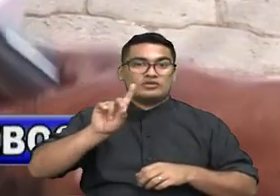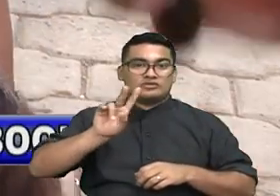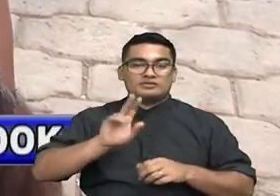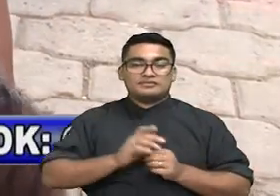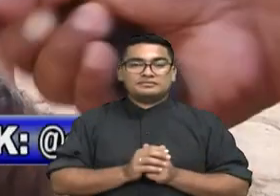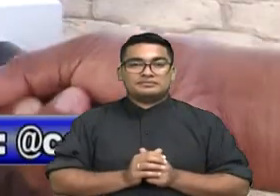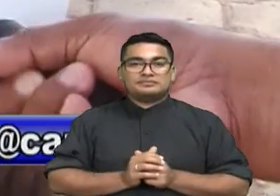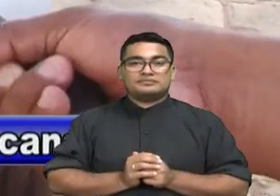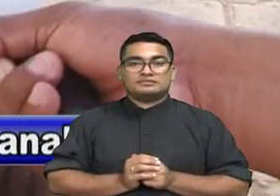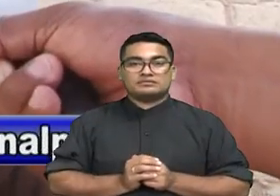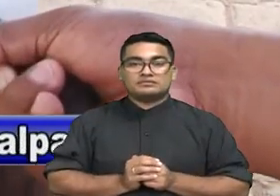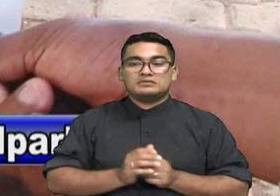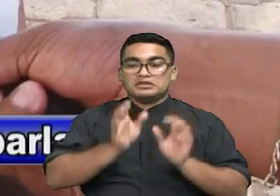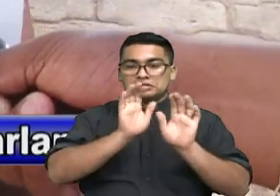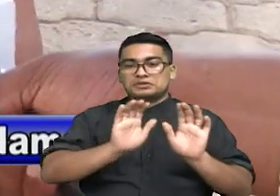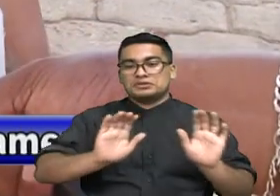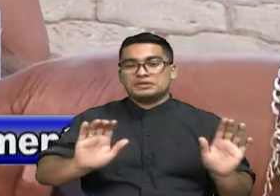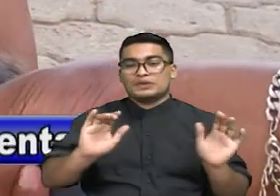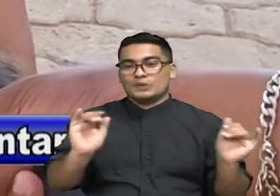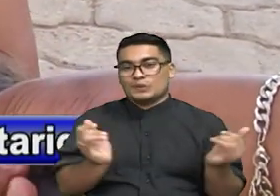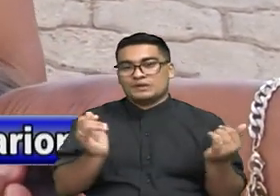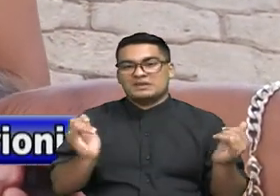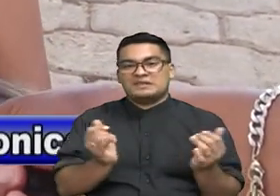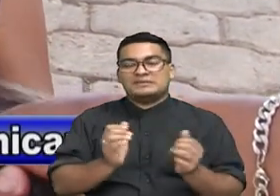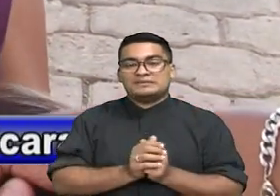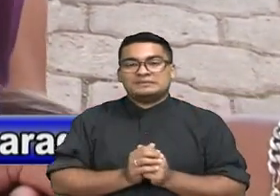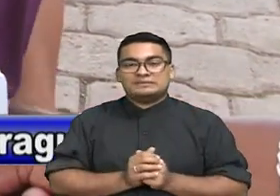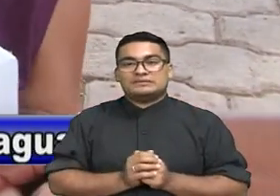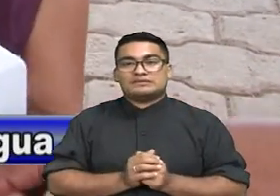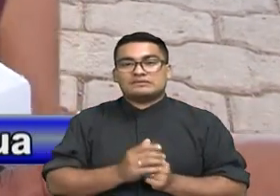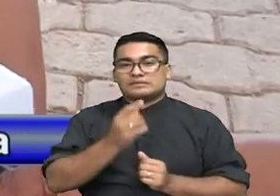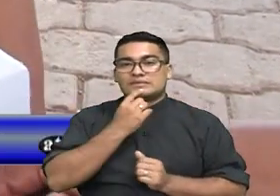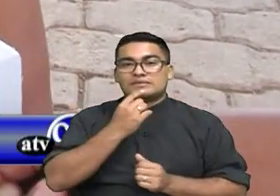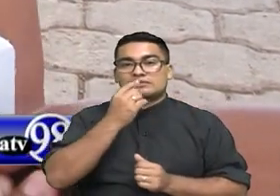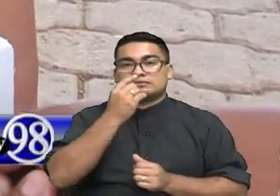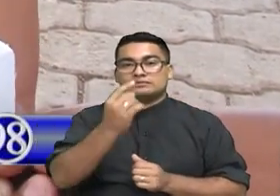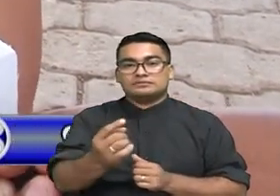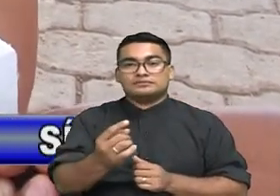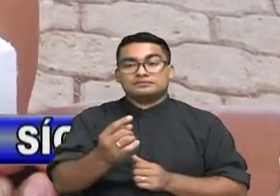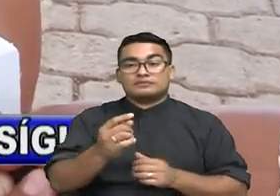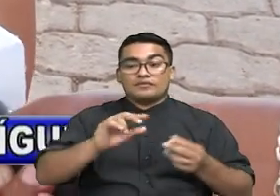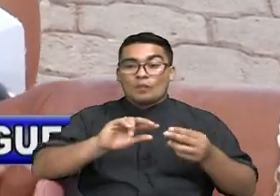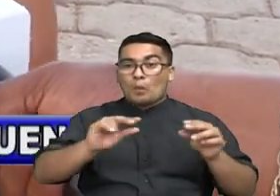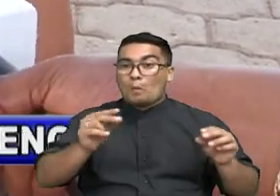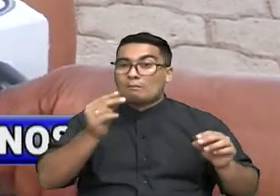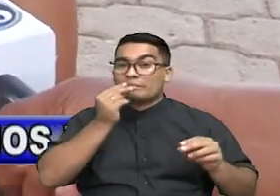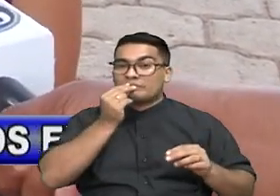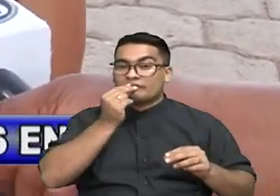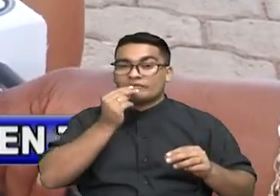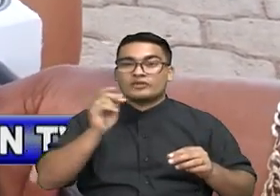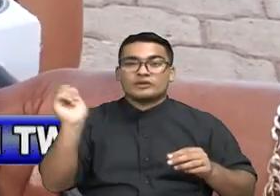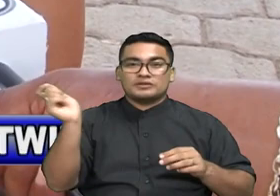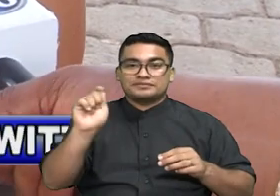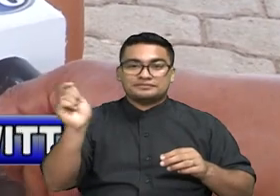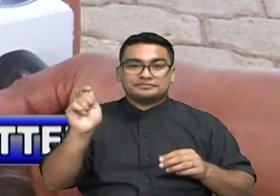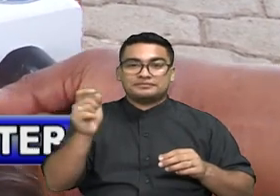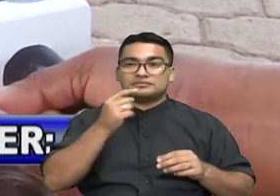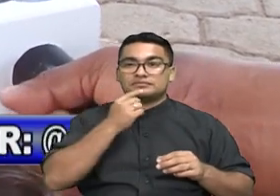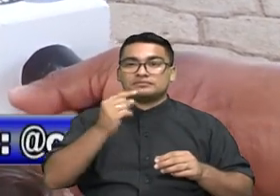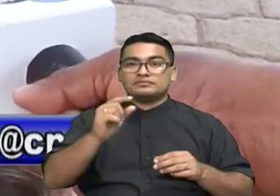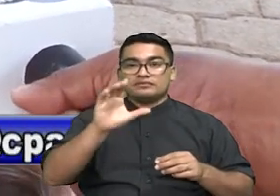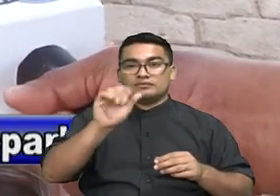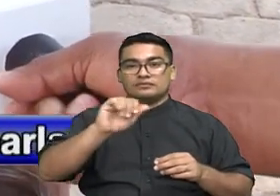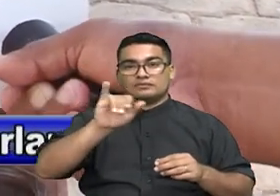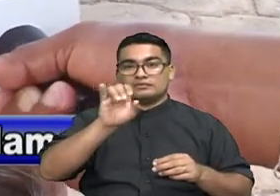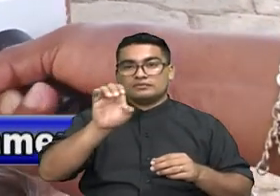las niñas? Para las niñas. Y la hay cajeta, chichile, la cajeta, el